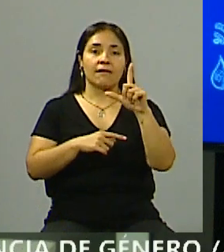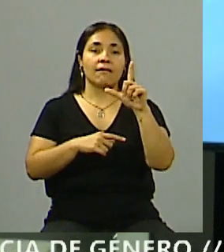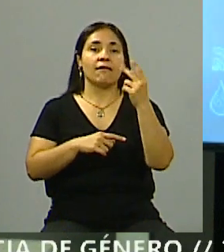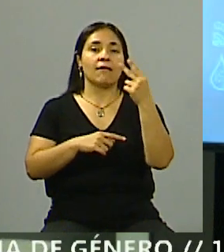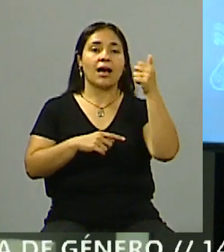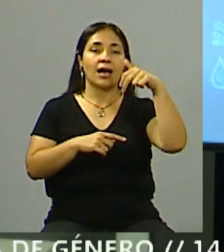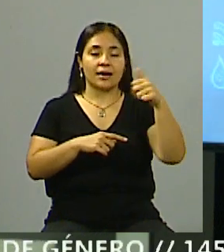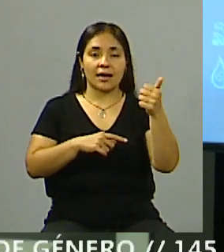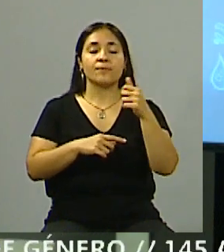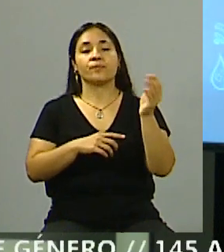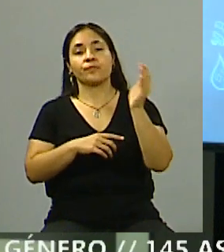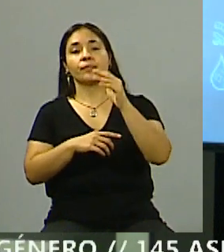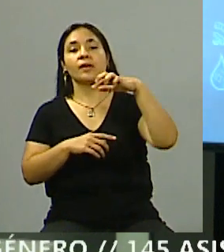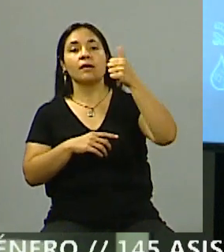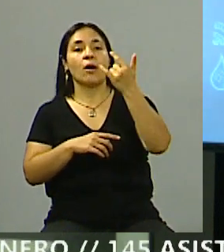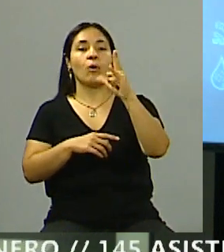Paula Pino por un Cuyo.